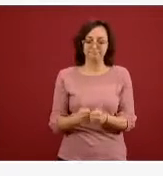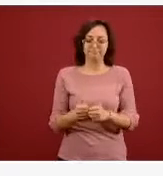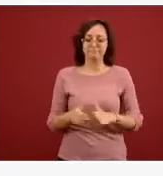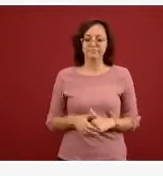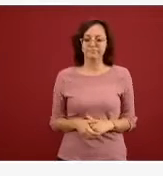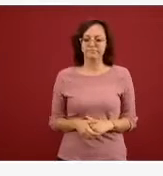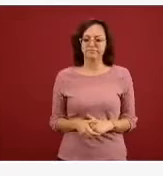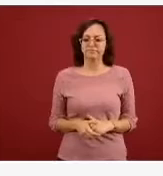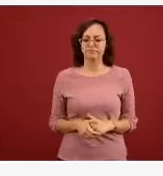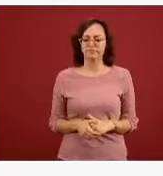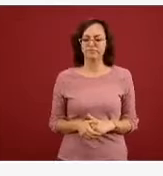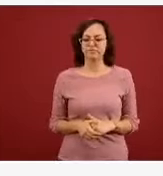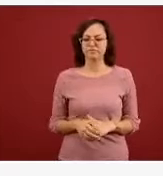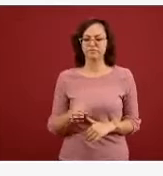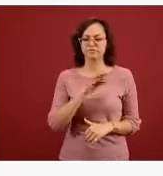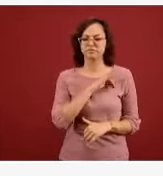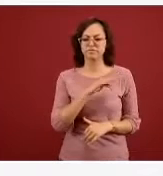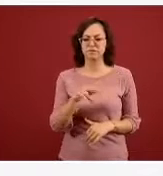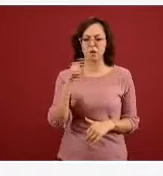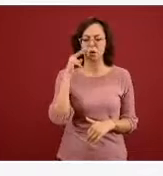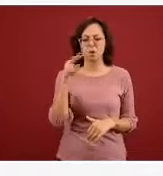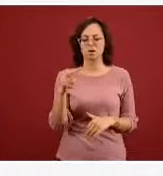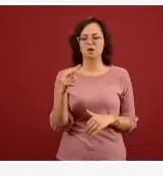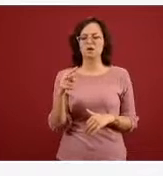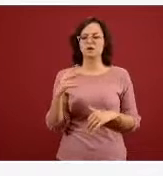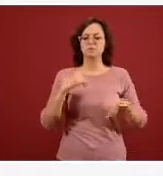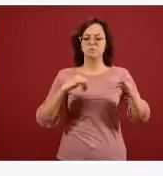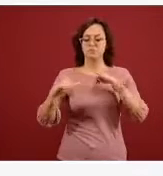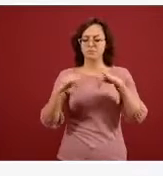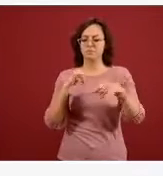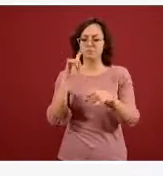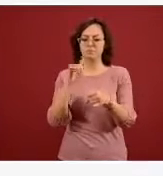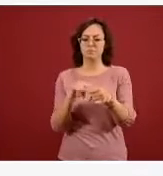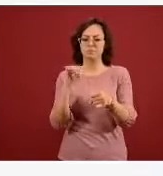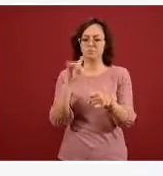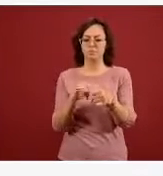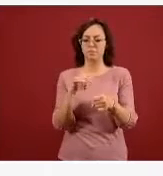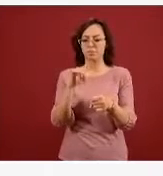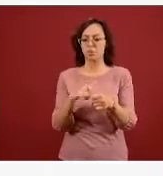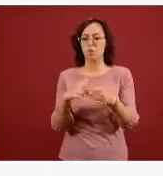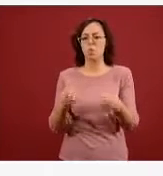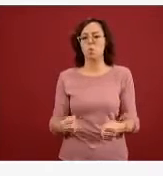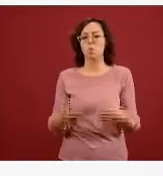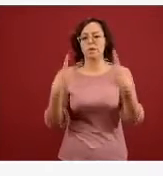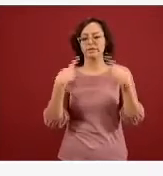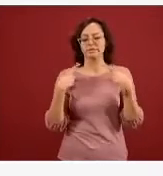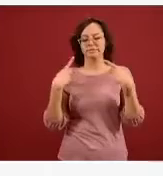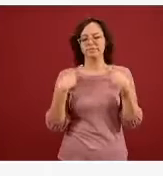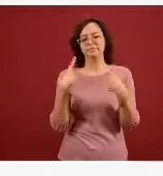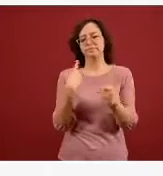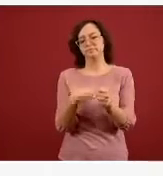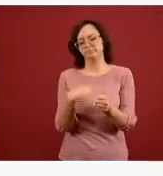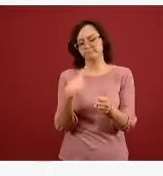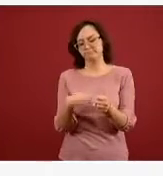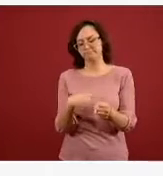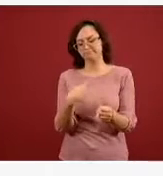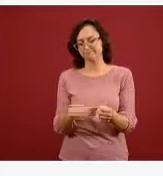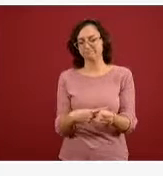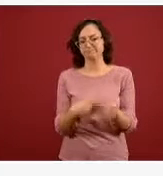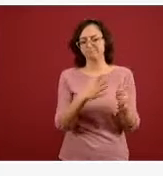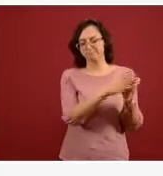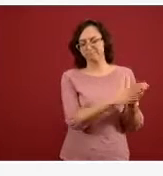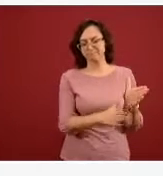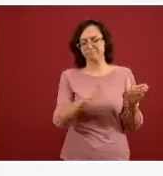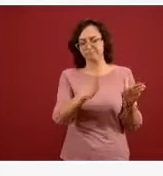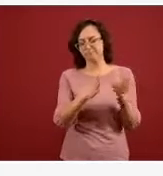como se ve en esta escala representada aquí en colores, es el intervalo del número de personas enfermas que se han presentado